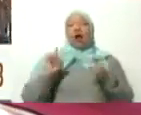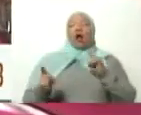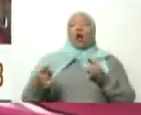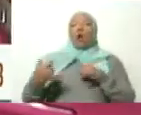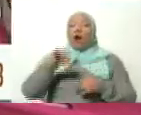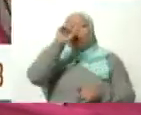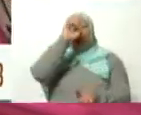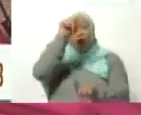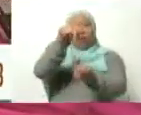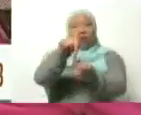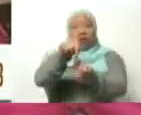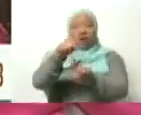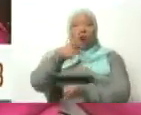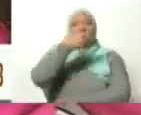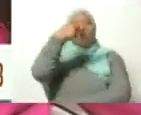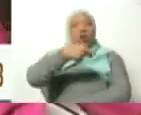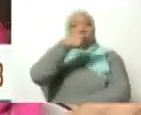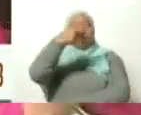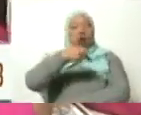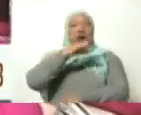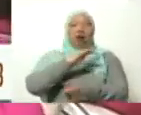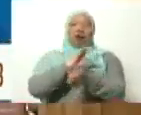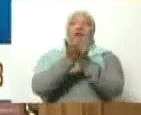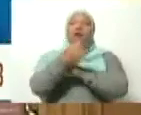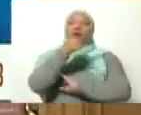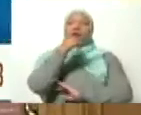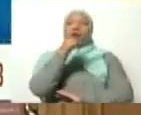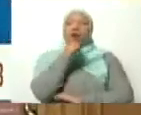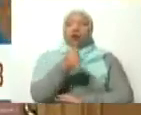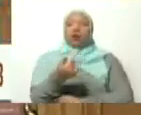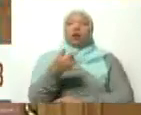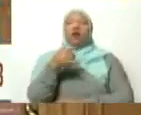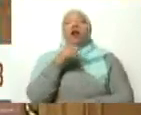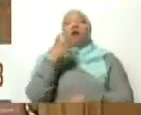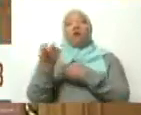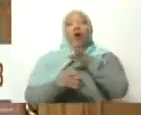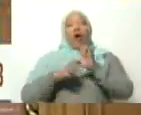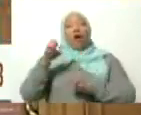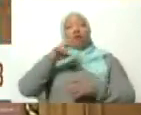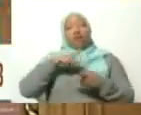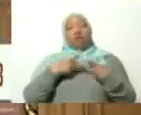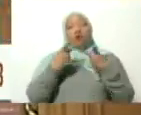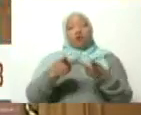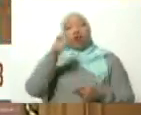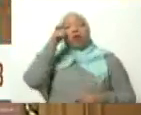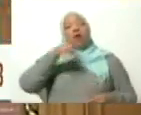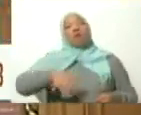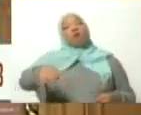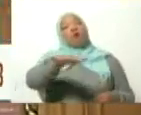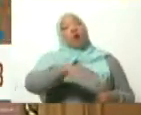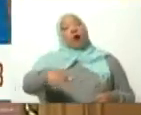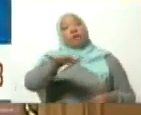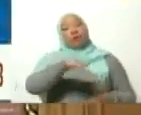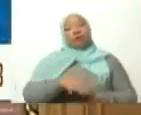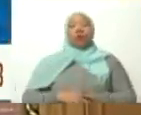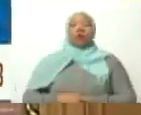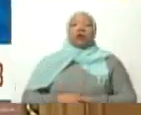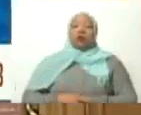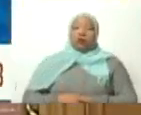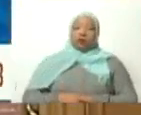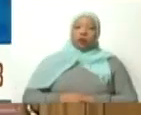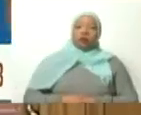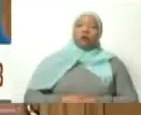finalidad geopolítica, política, que es torcer la voluntad popular de los pueblos, que tienen